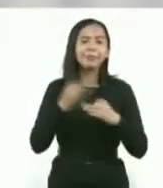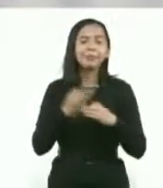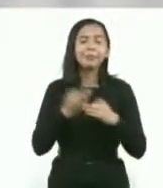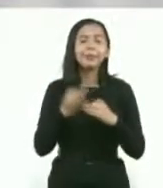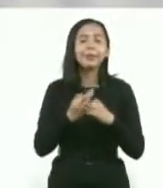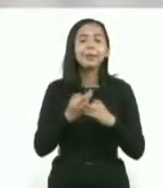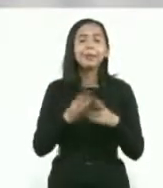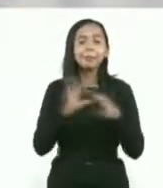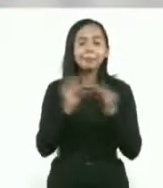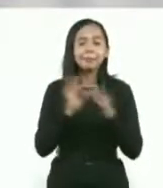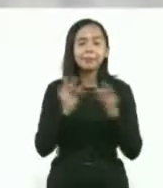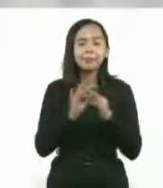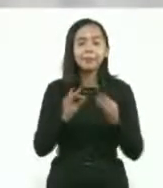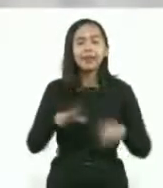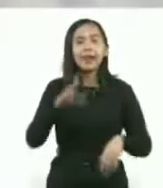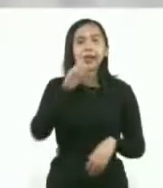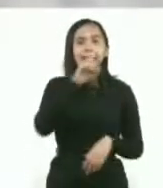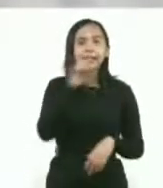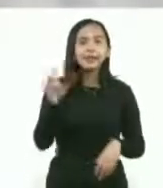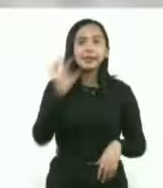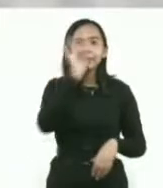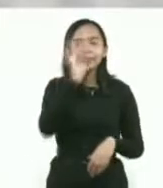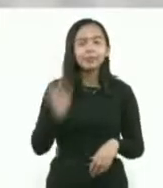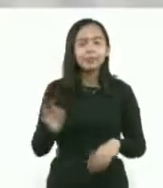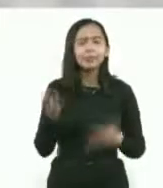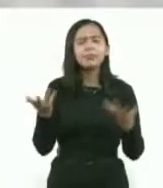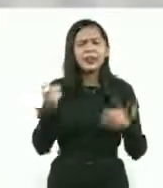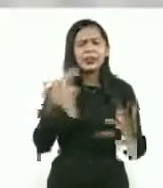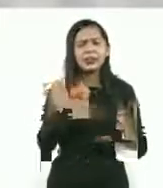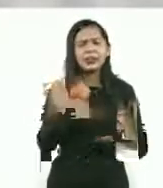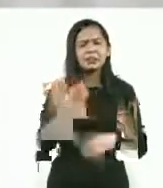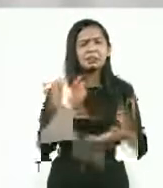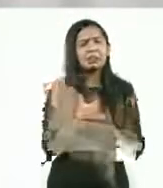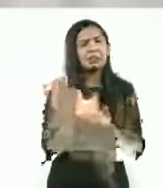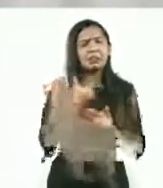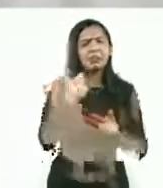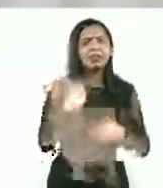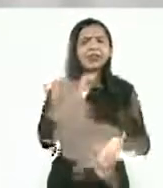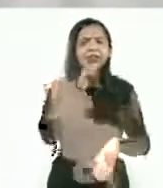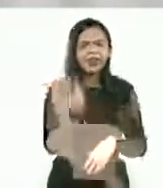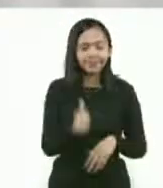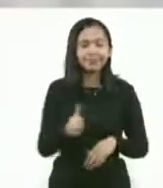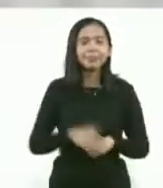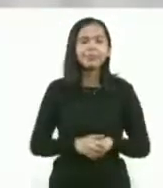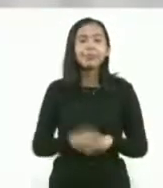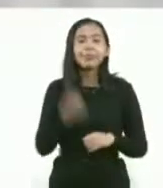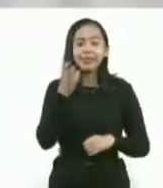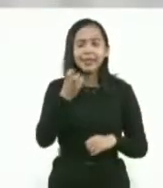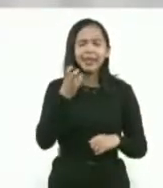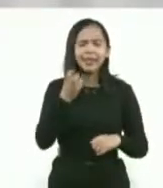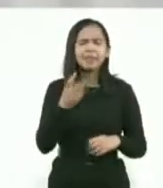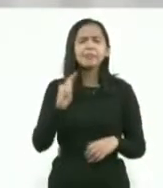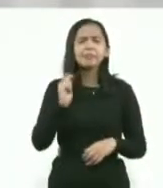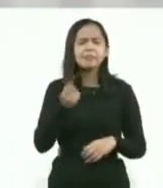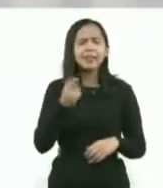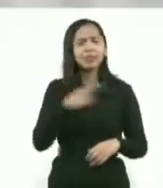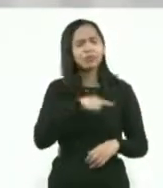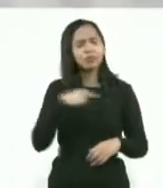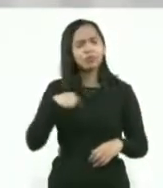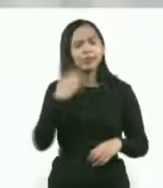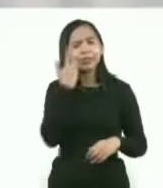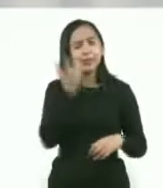del 100%, no se está pagando en esta semana y queremos que ese ahorro llegue